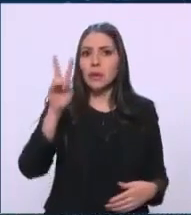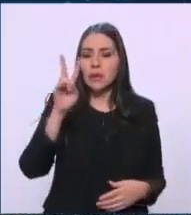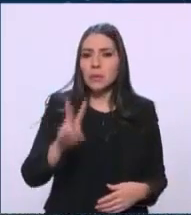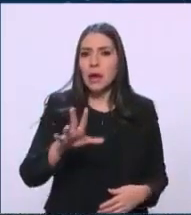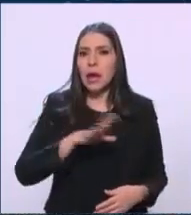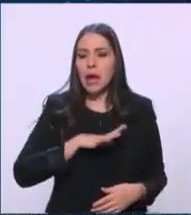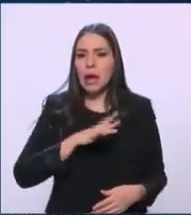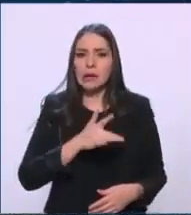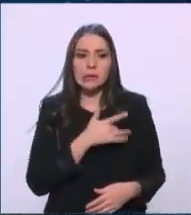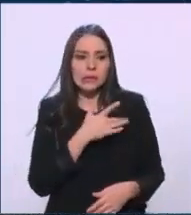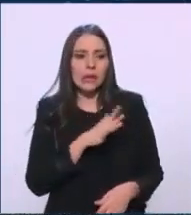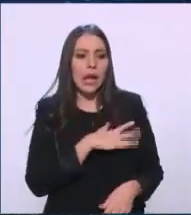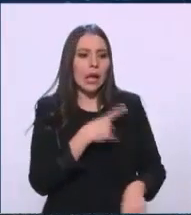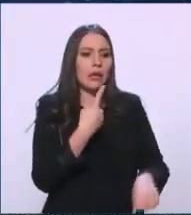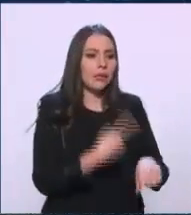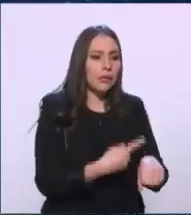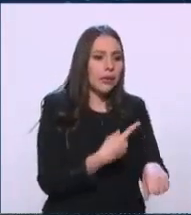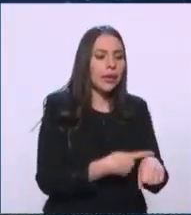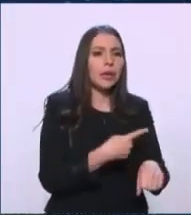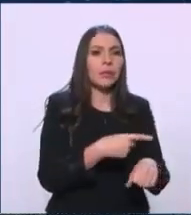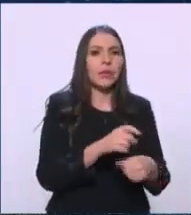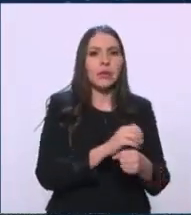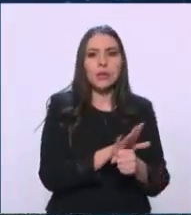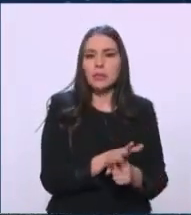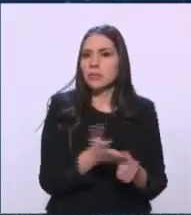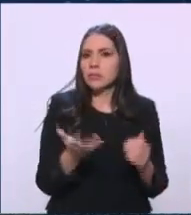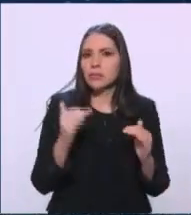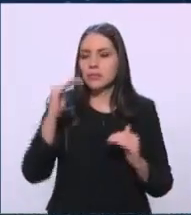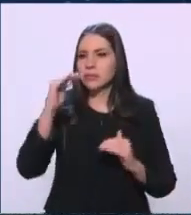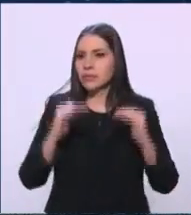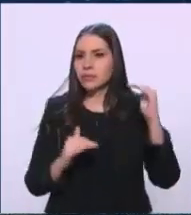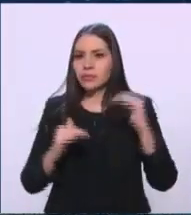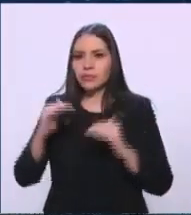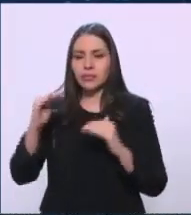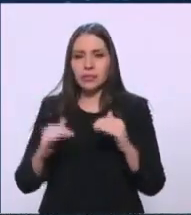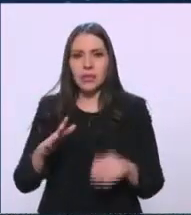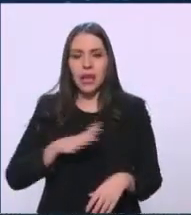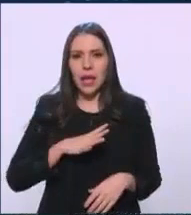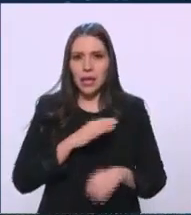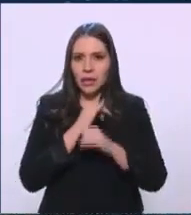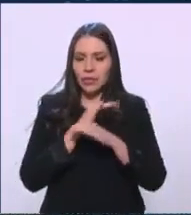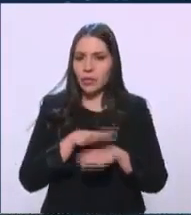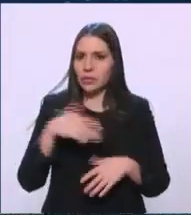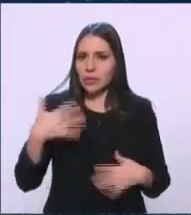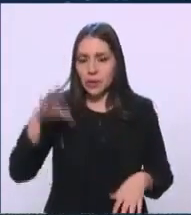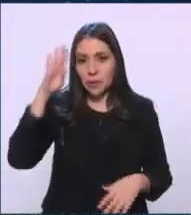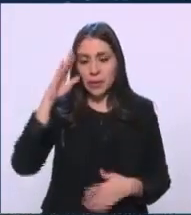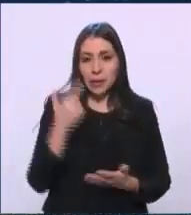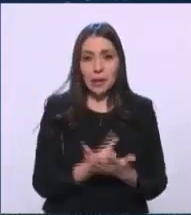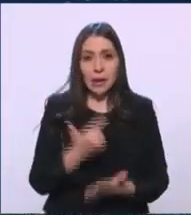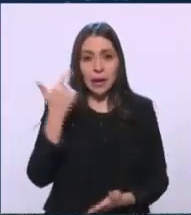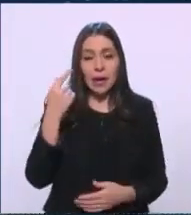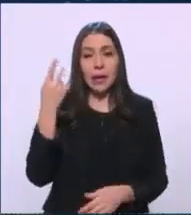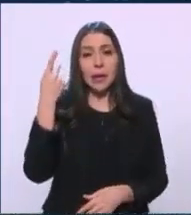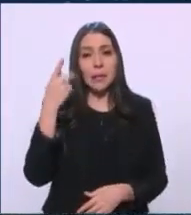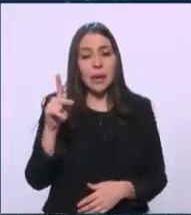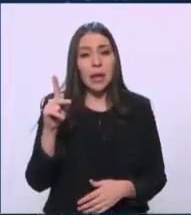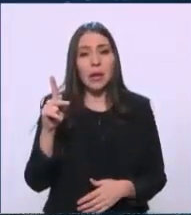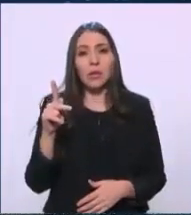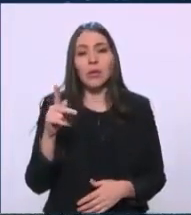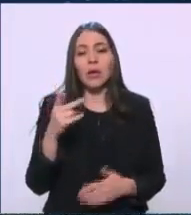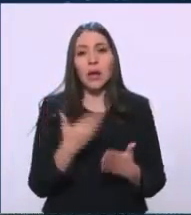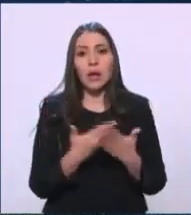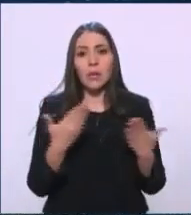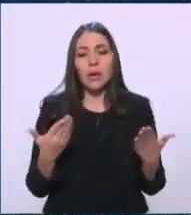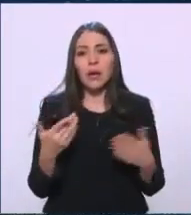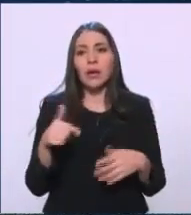con esto. Los números son gravísimos, pero da la impresión de que comparado con los niveles de